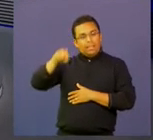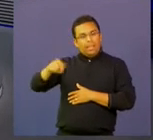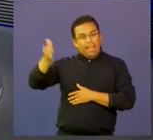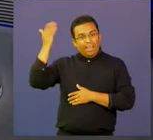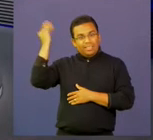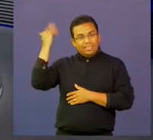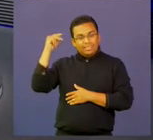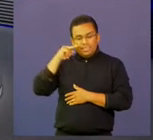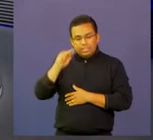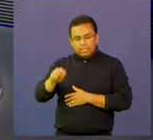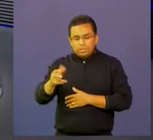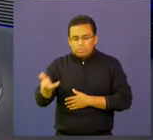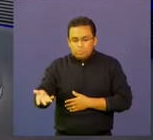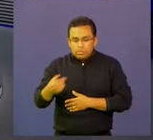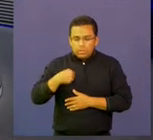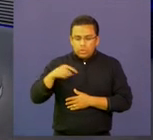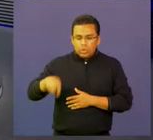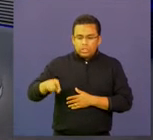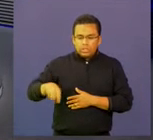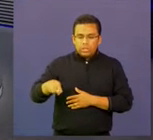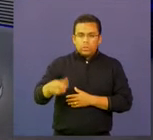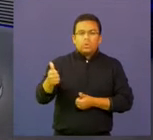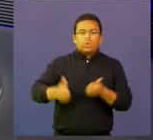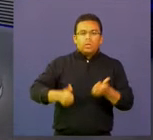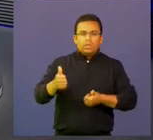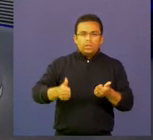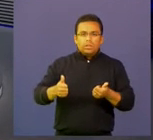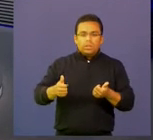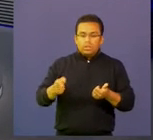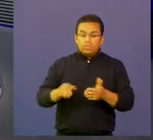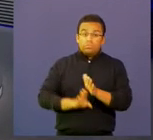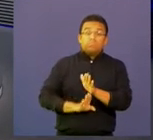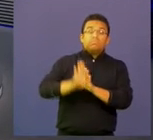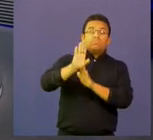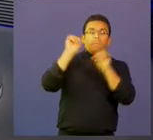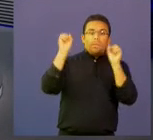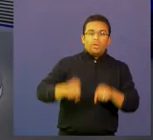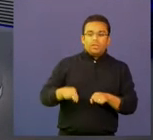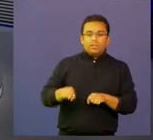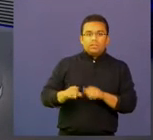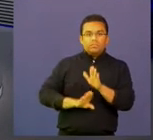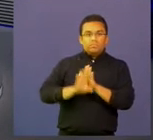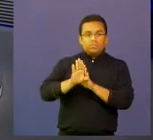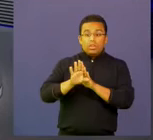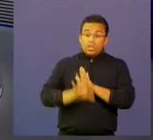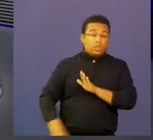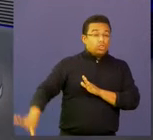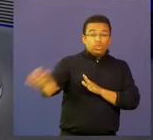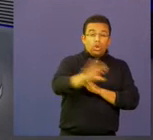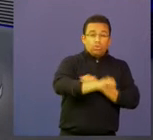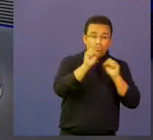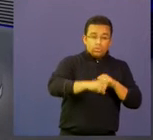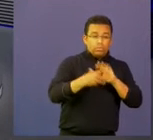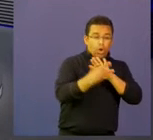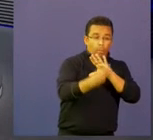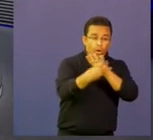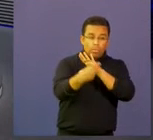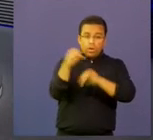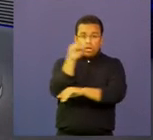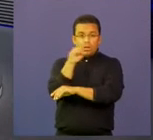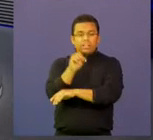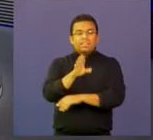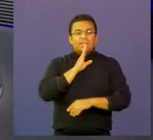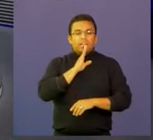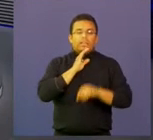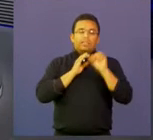dijeron, oiga, ¿qué se necesita para desarrollar esta industria, para que todo el mundo utilice los carros? Dijeron, se necesitan